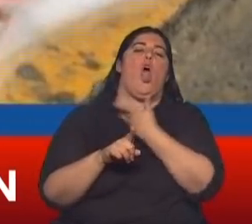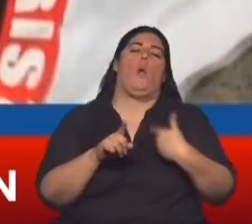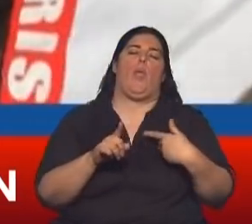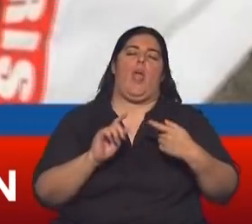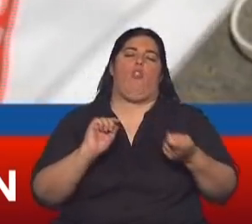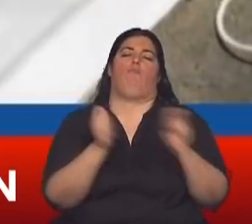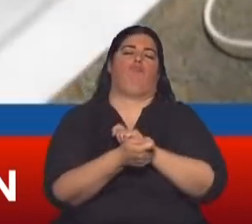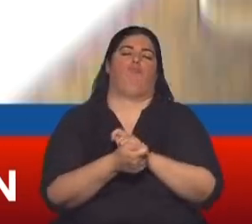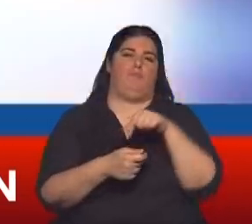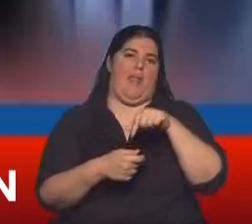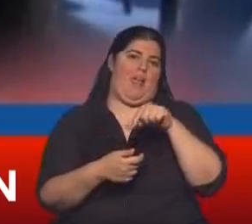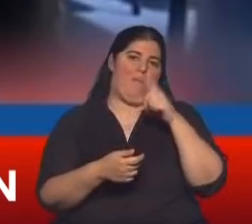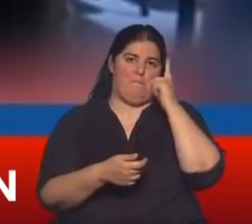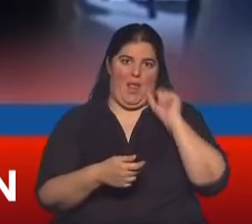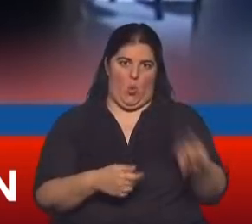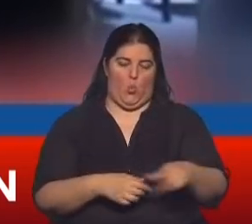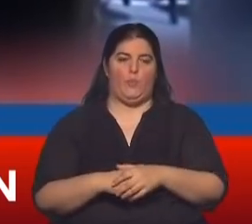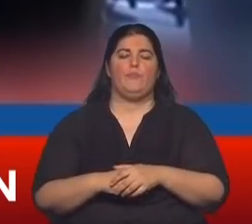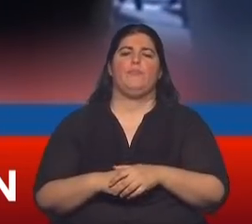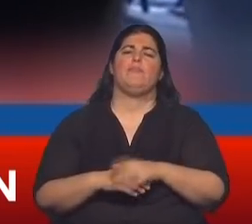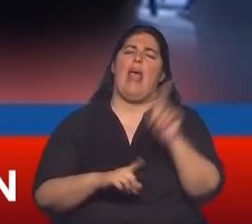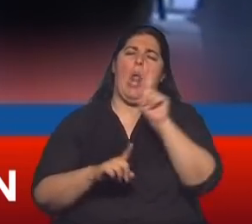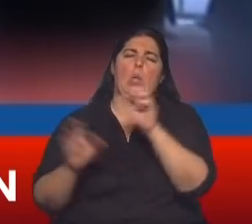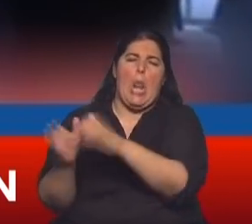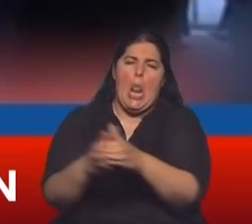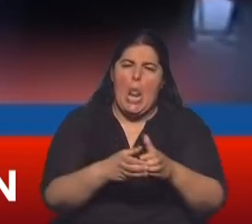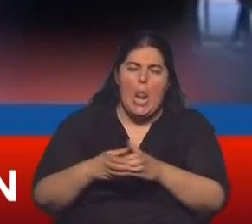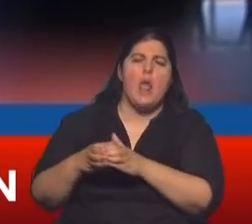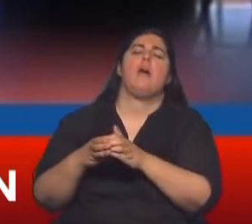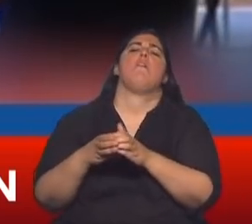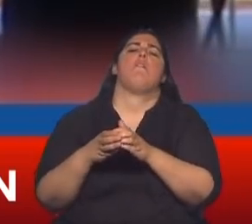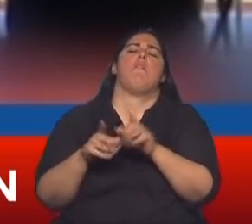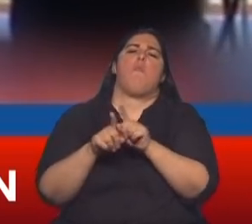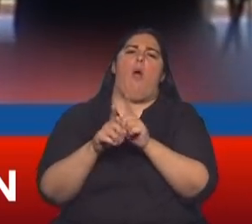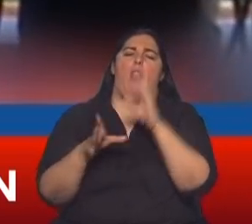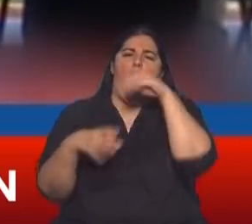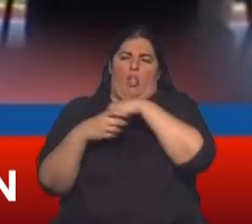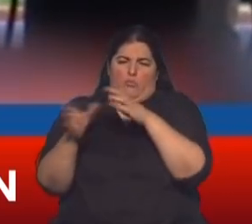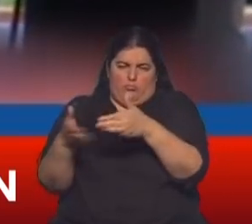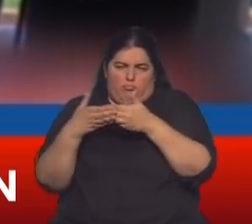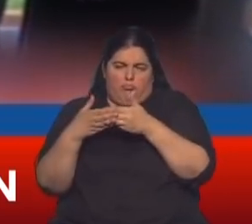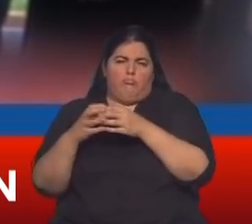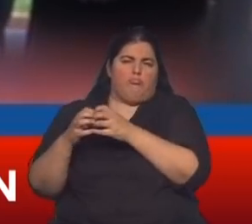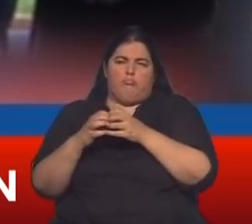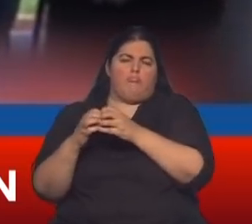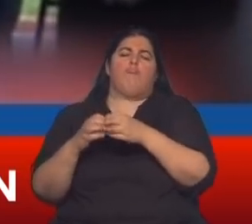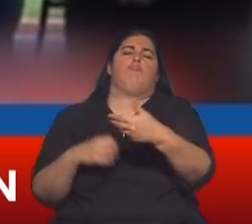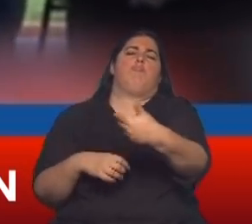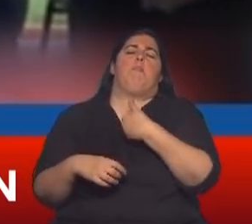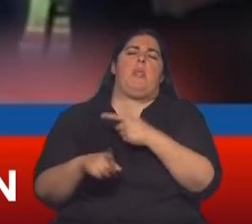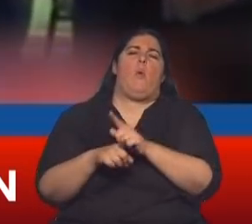país latinoamericano. Ciertos grupillos en puertas cerradas vienen a pedir y